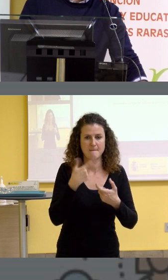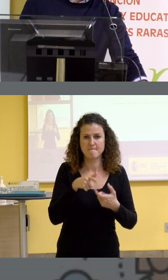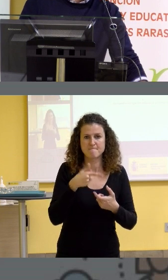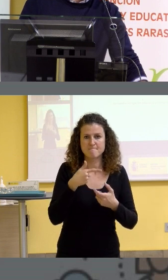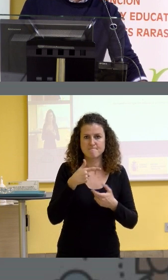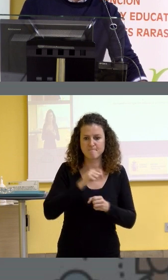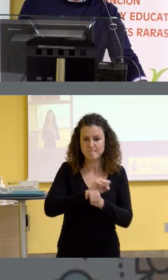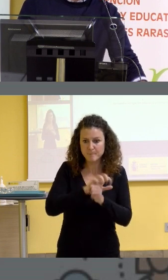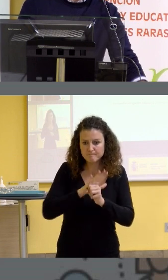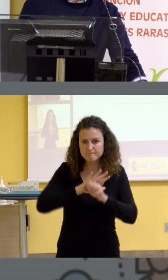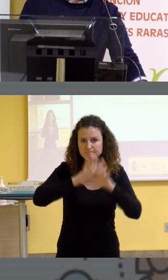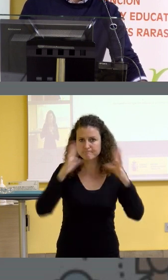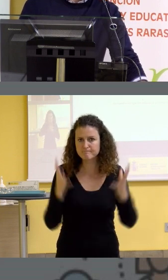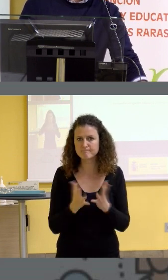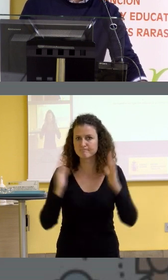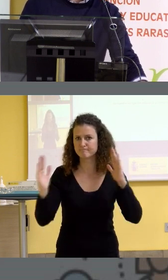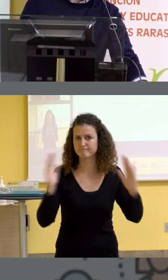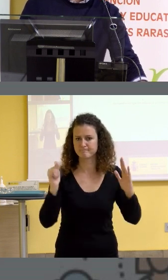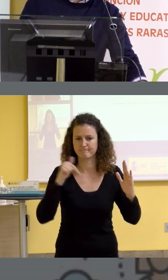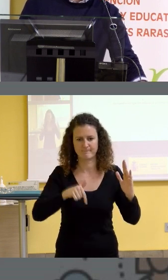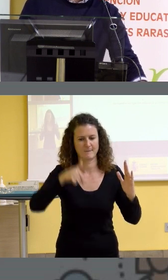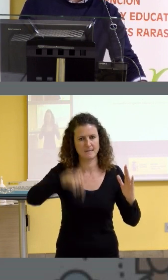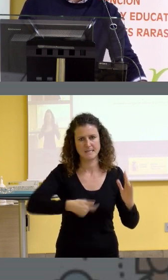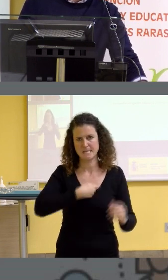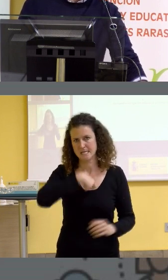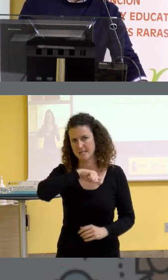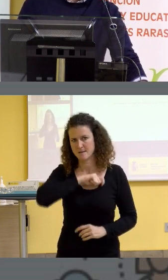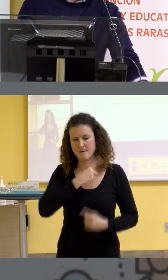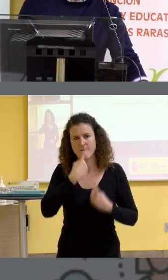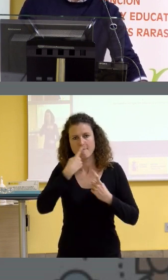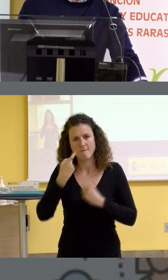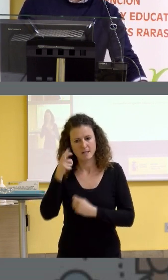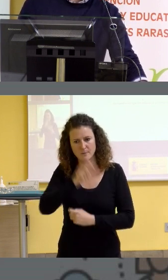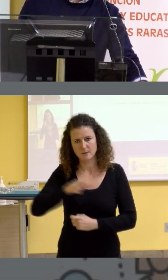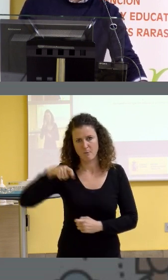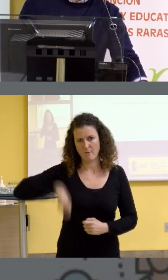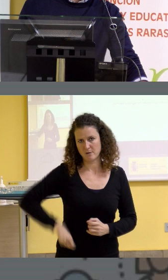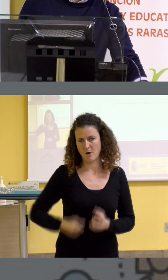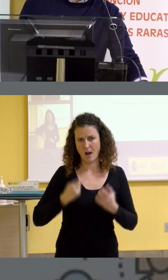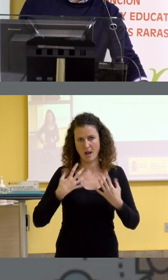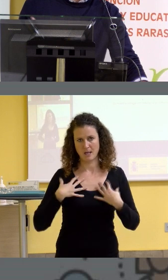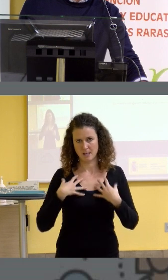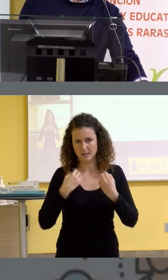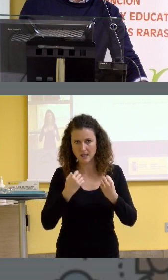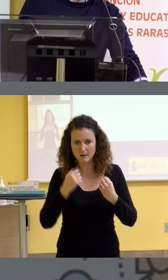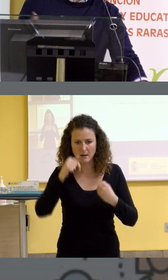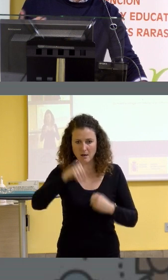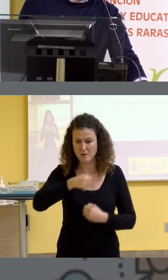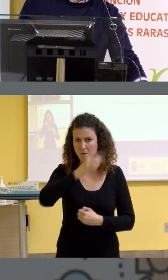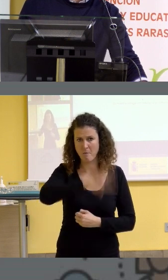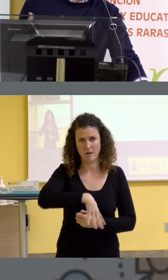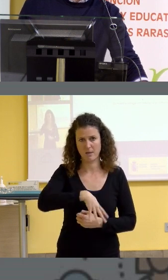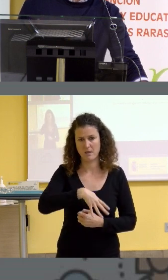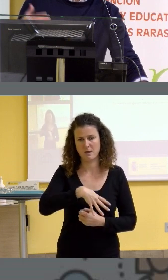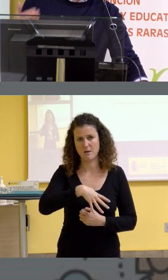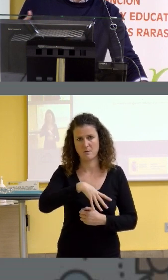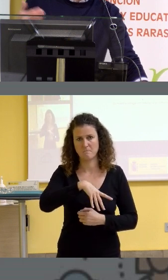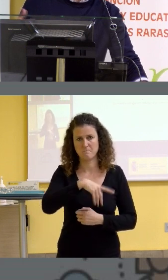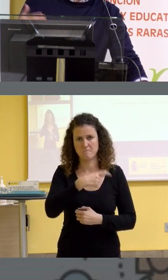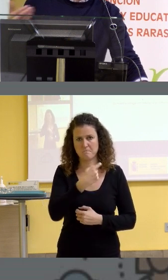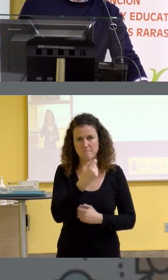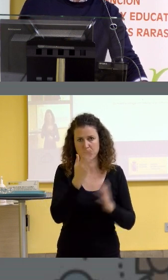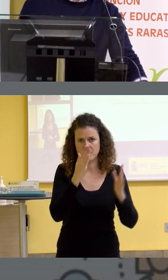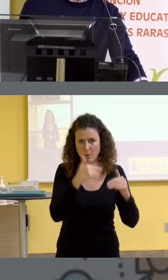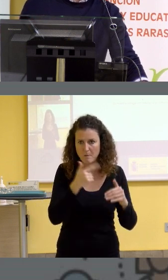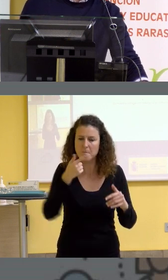demostrado que efectivamente en este país falta profesionales sanitarios. Y ahora en Barcelona no tenemos ni un solo profesional sanitario más, pero tenemos muchas